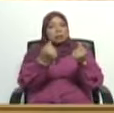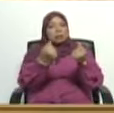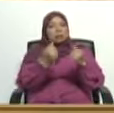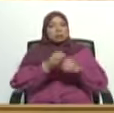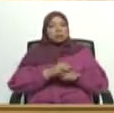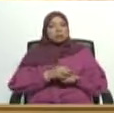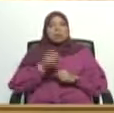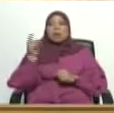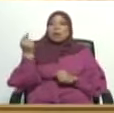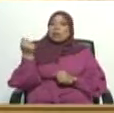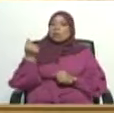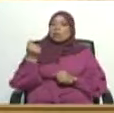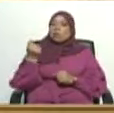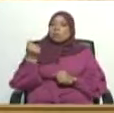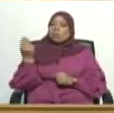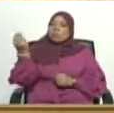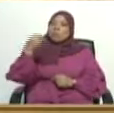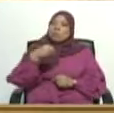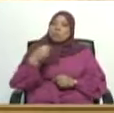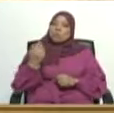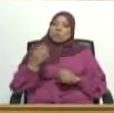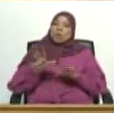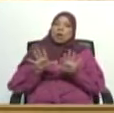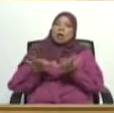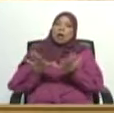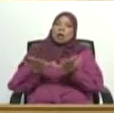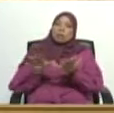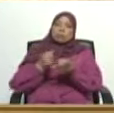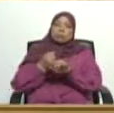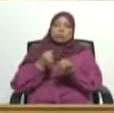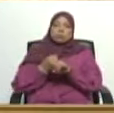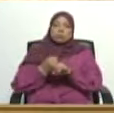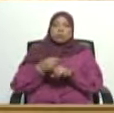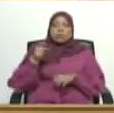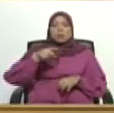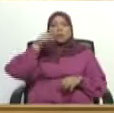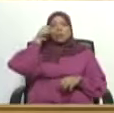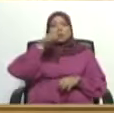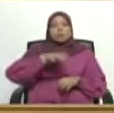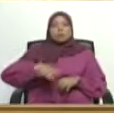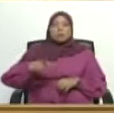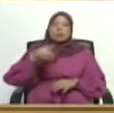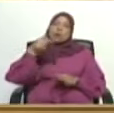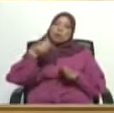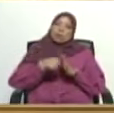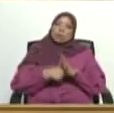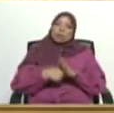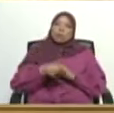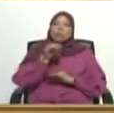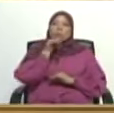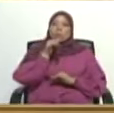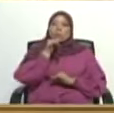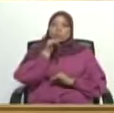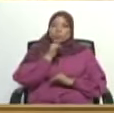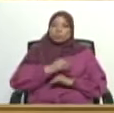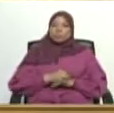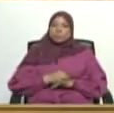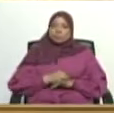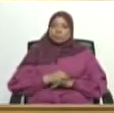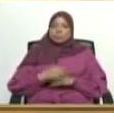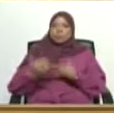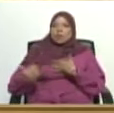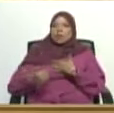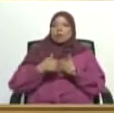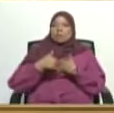y dinero y armas para que se siga perpetrando los horrendos crímenes de